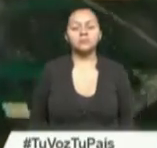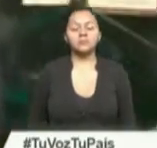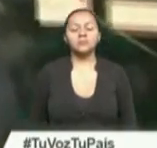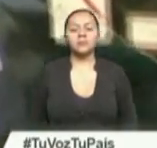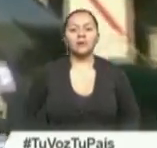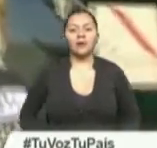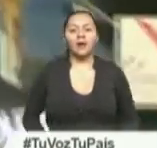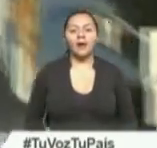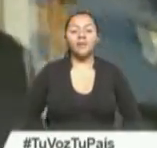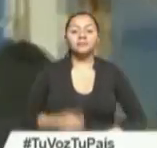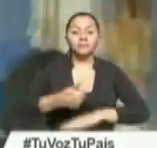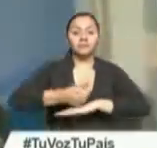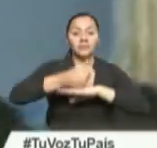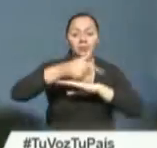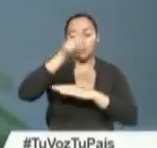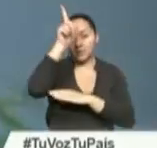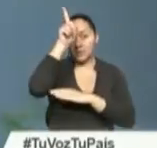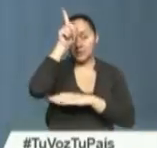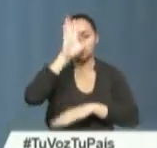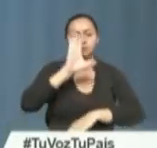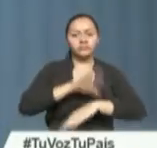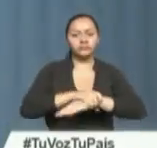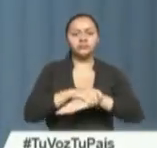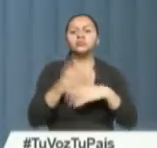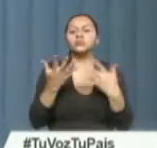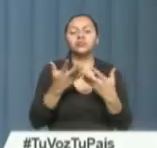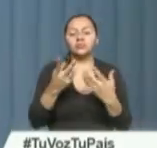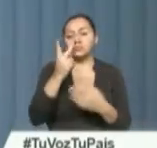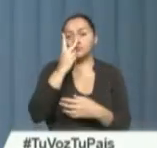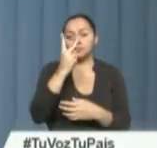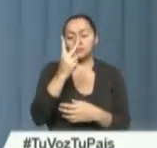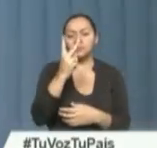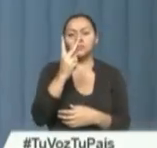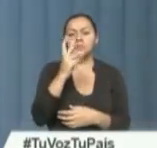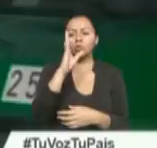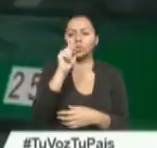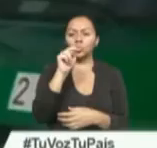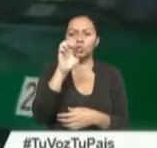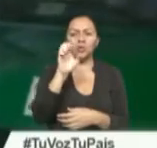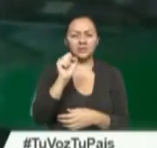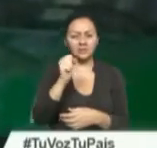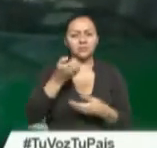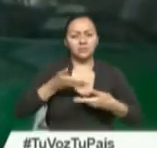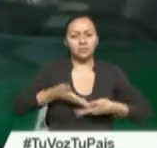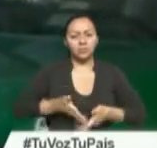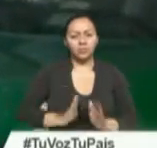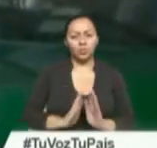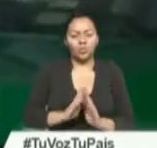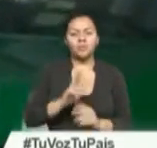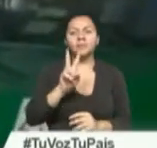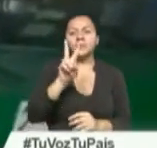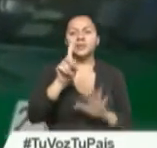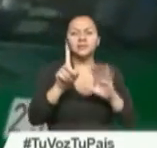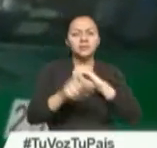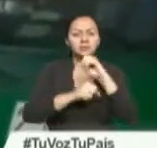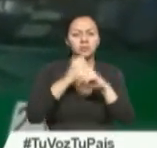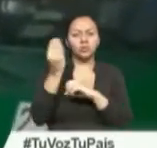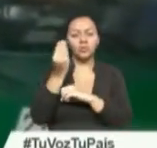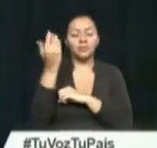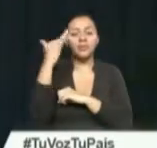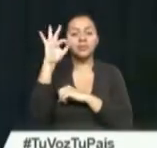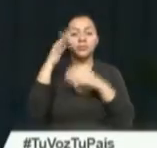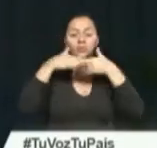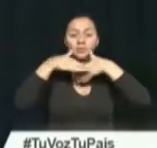Las autoridades alemanas han detenido en Berlín a un tunecino de 26 años que se reunió la víspera del atentado del 19 de